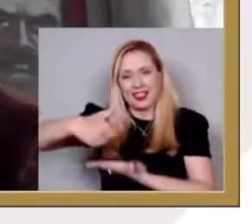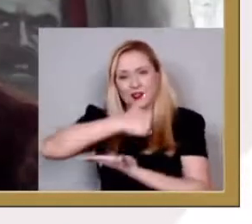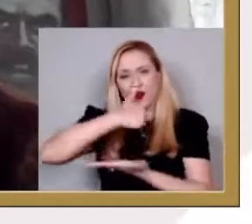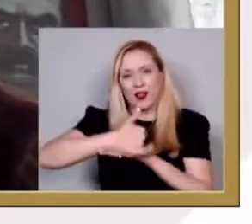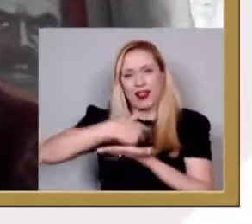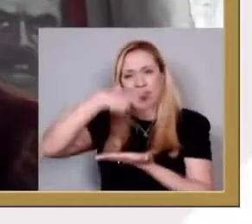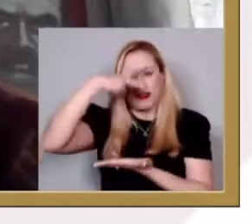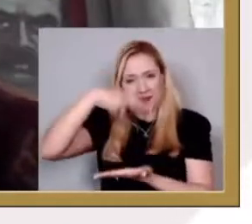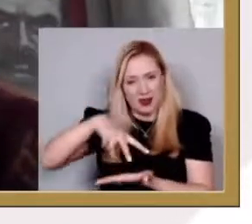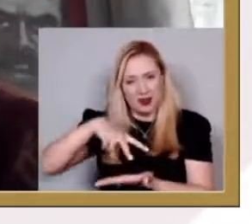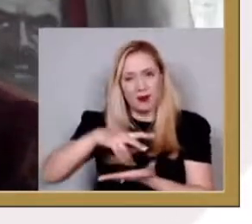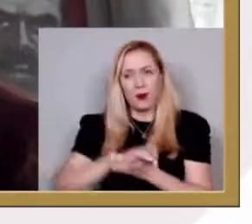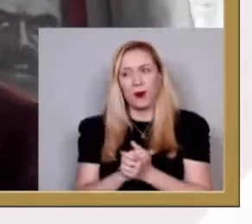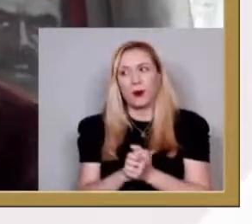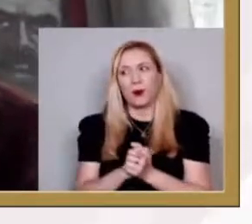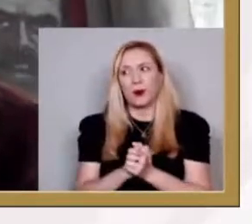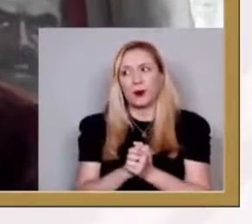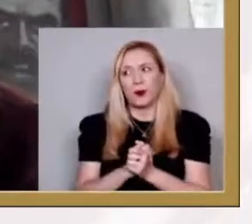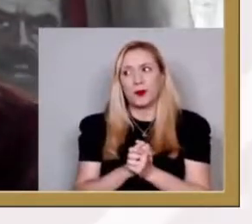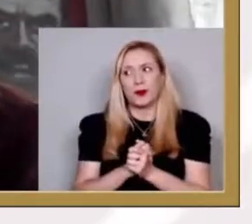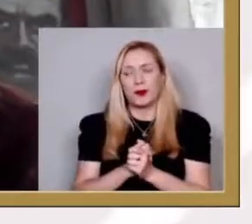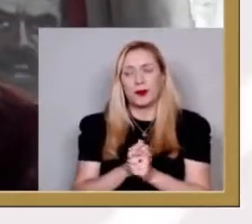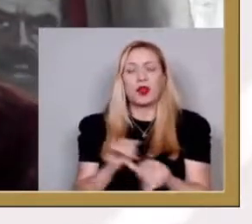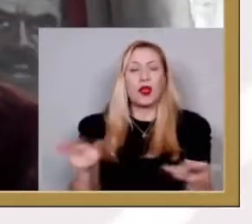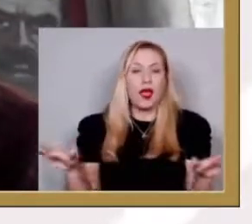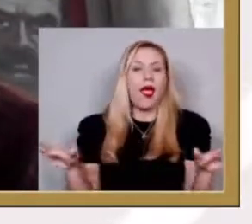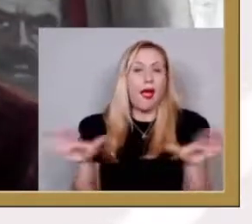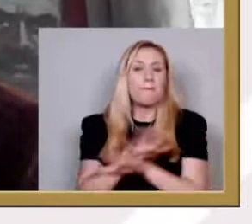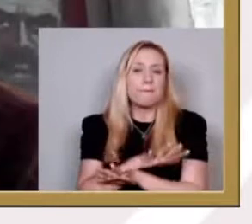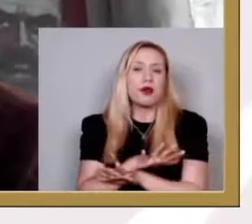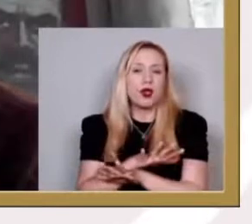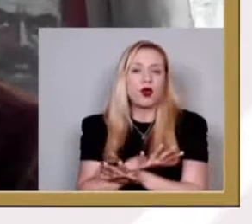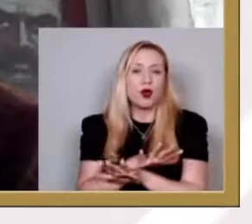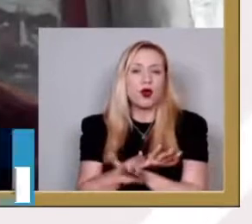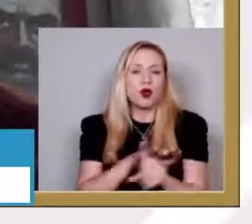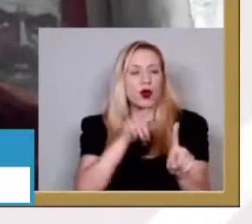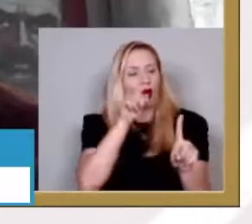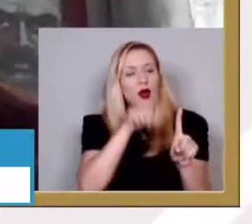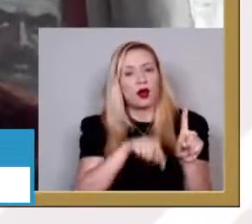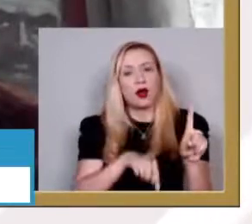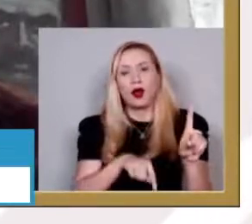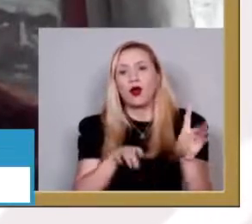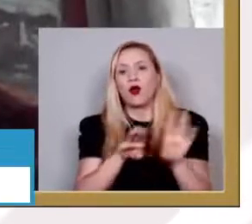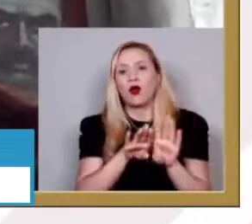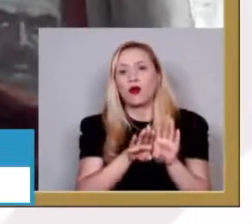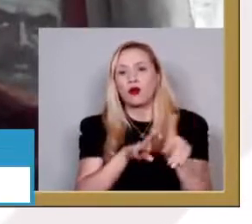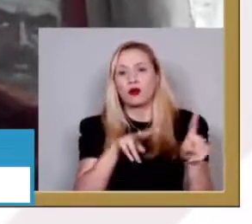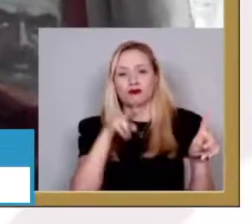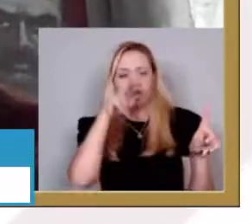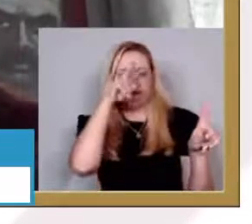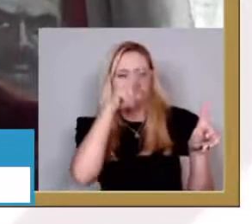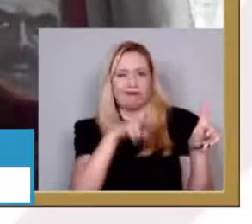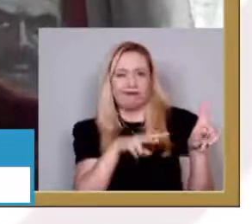México, hubo un cambio en el paradigma y un buen trato a nosotras las personas